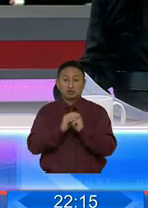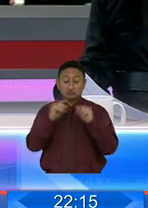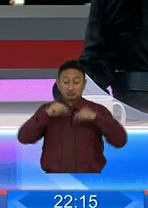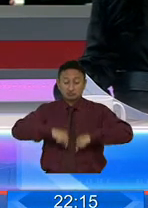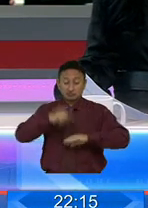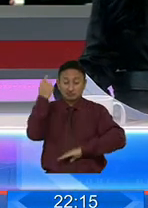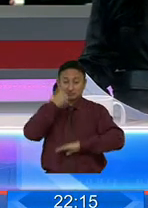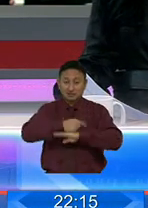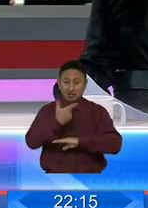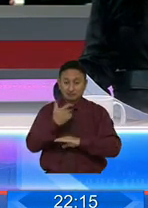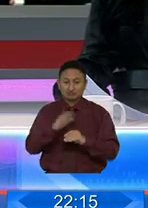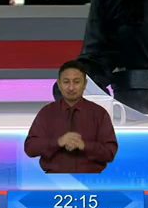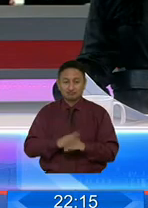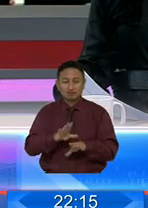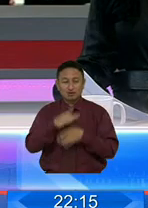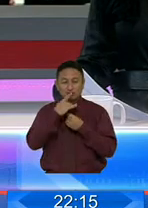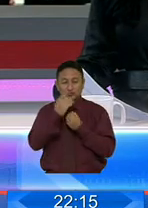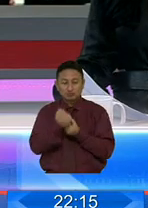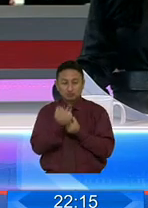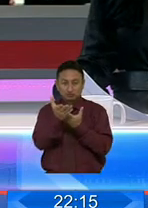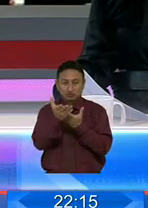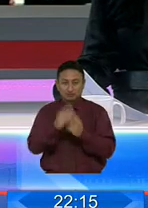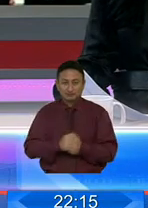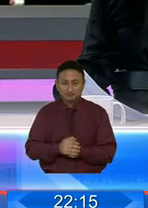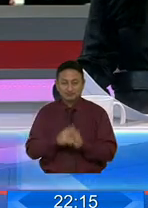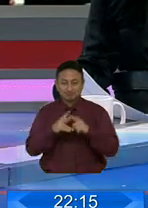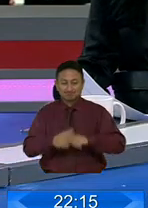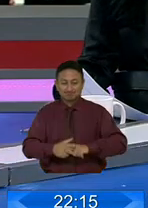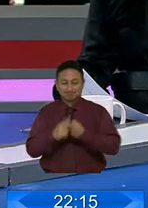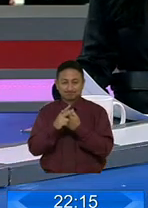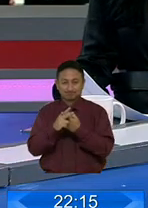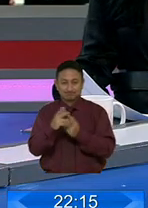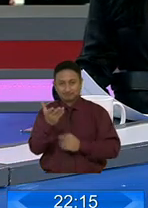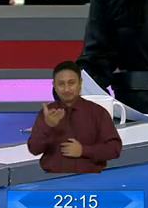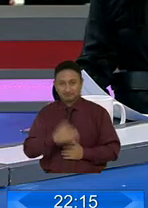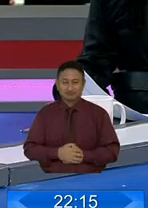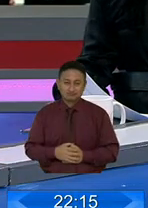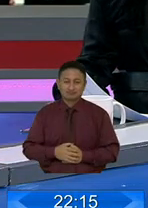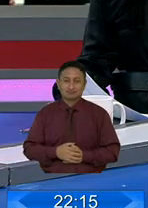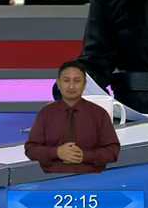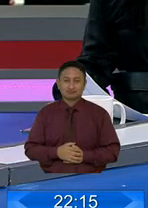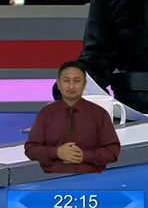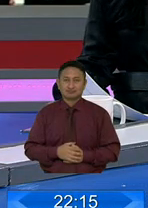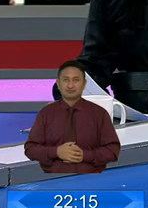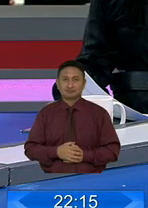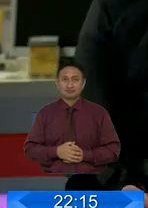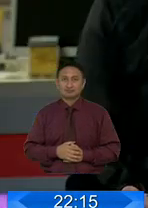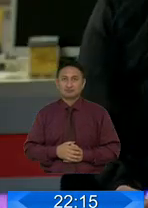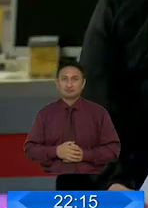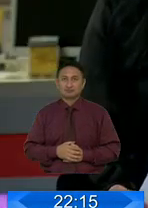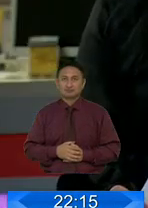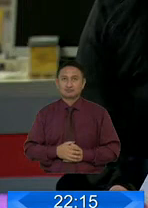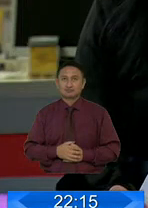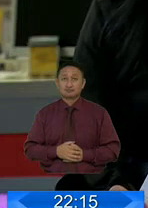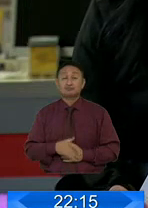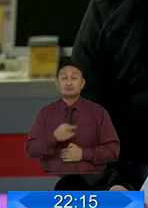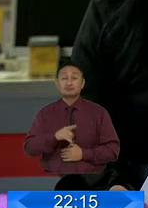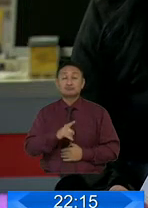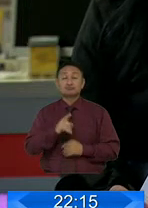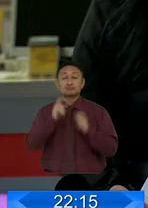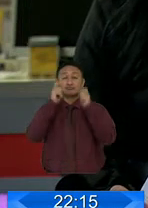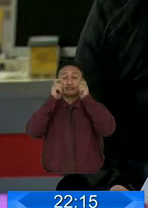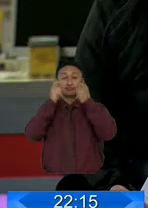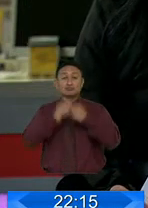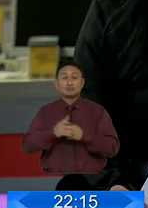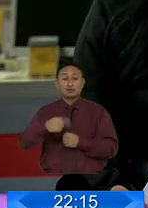destacado en esta jornada. Es un privilegio trabajar para ustedes. Aquí iniciamos. La Fiscalía